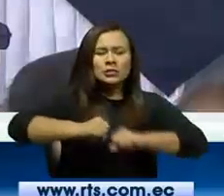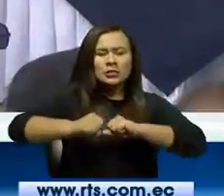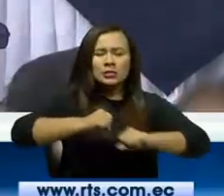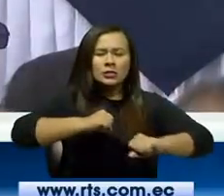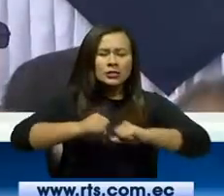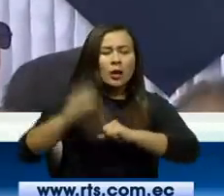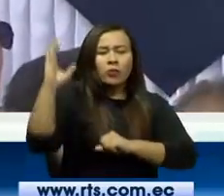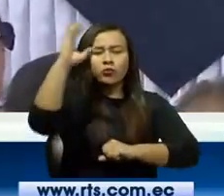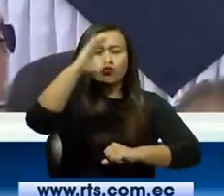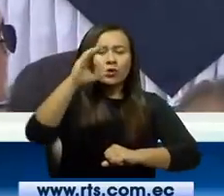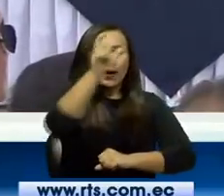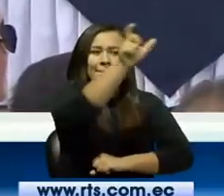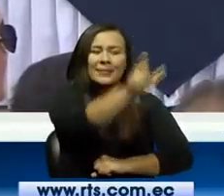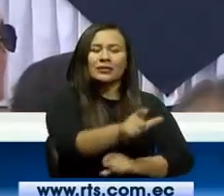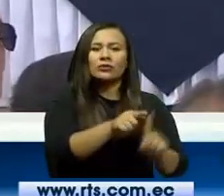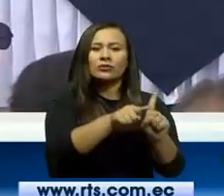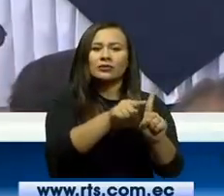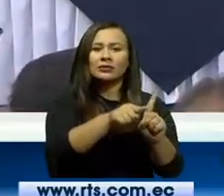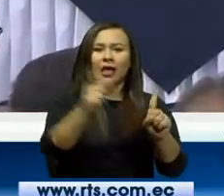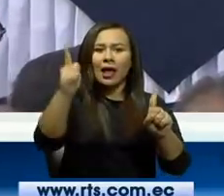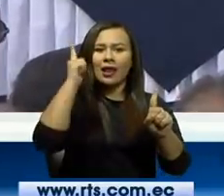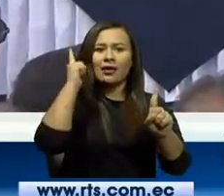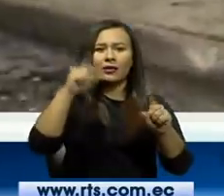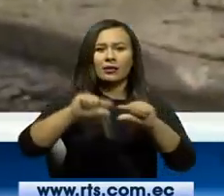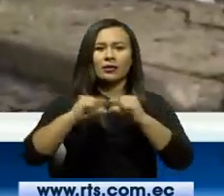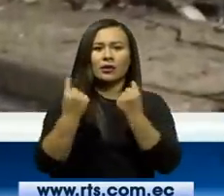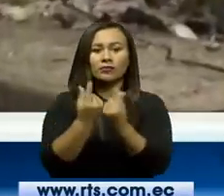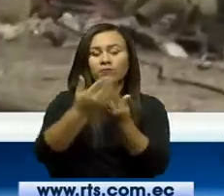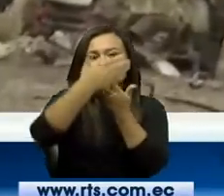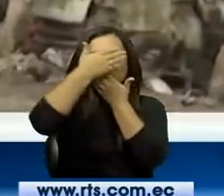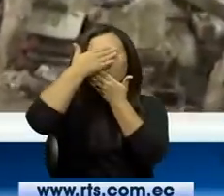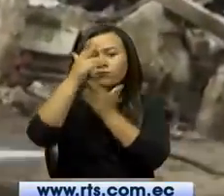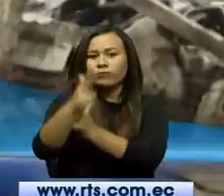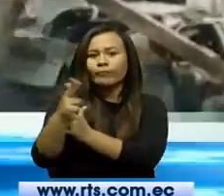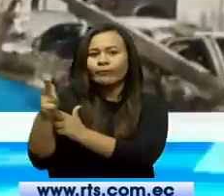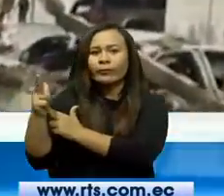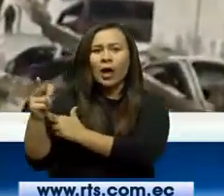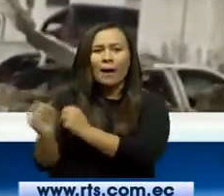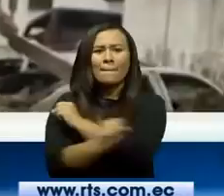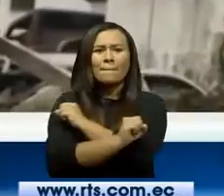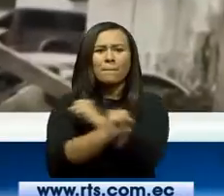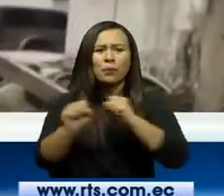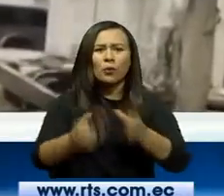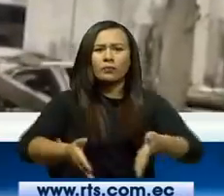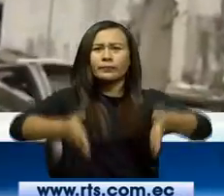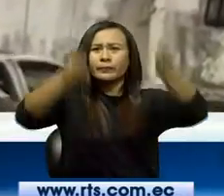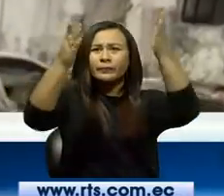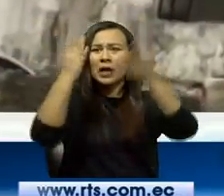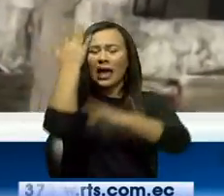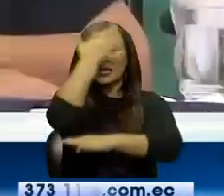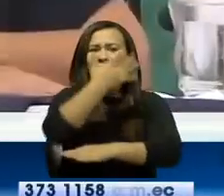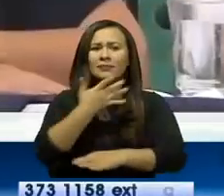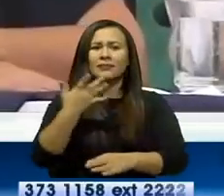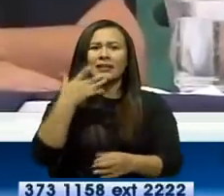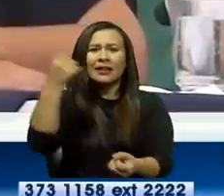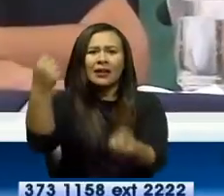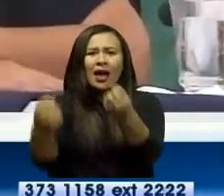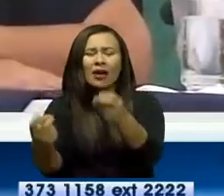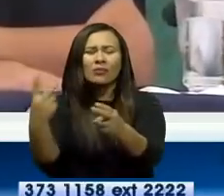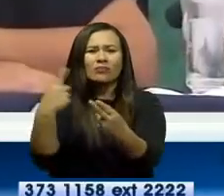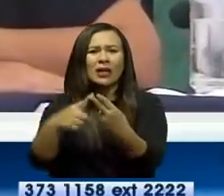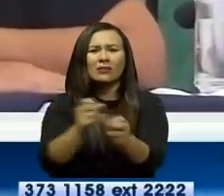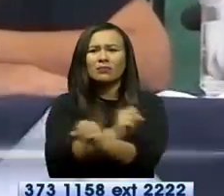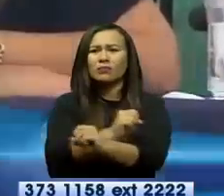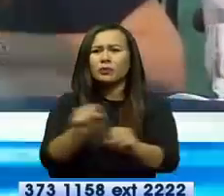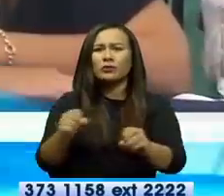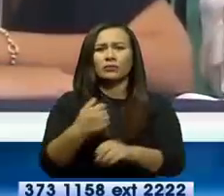Guacho, cabecilla del Frente Oliver Sinisterra, acusado también de los ataques explosivos en Esmeraldas. Vamos a hacer